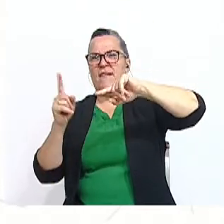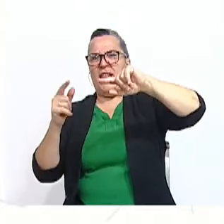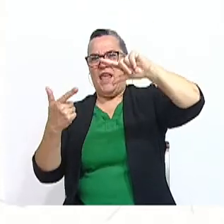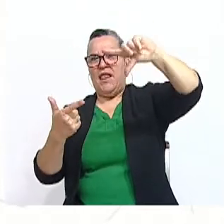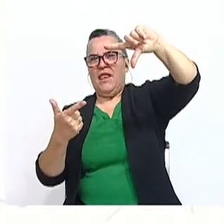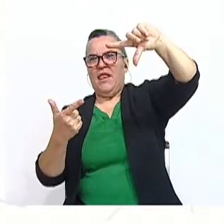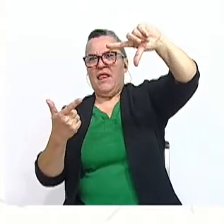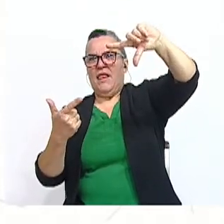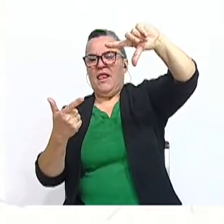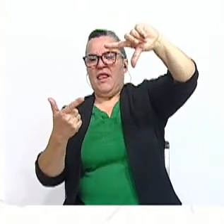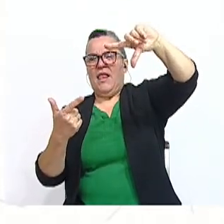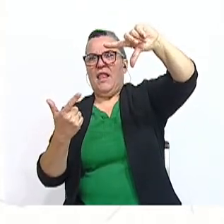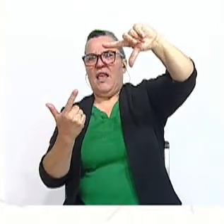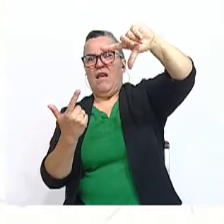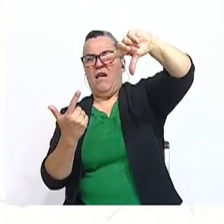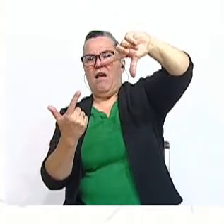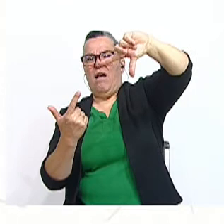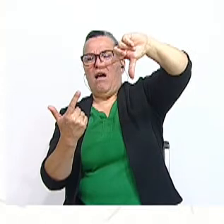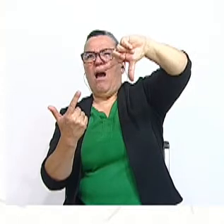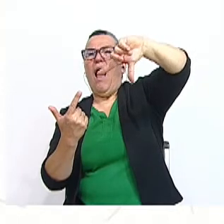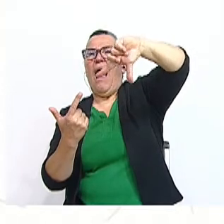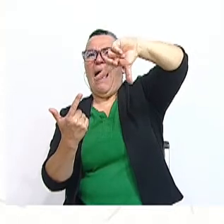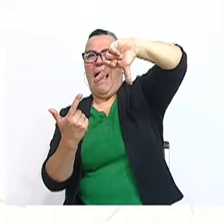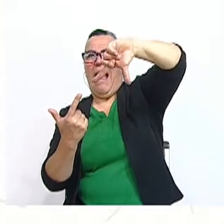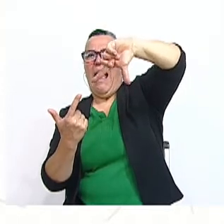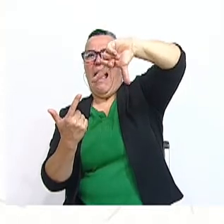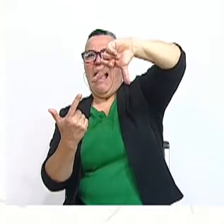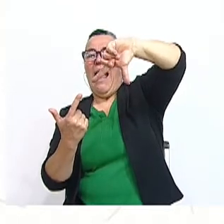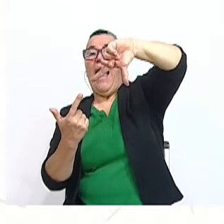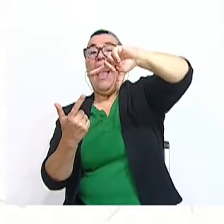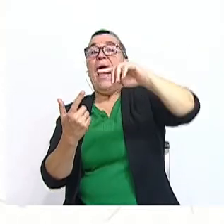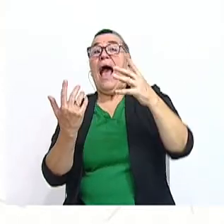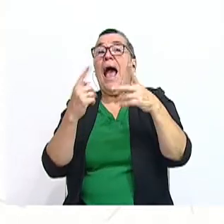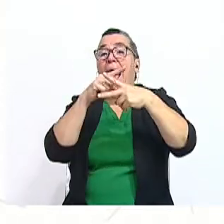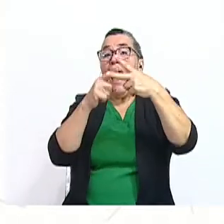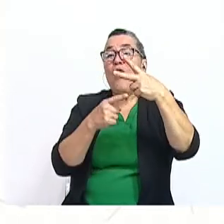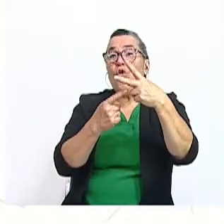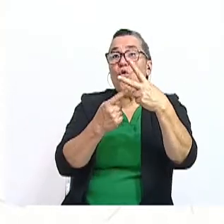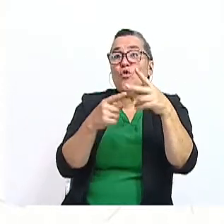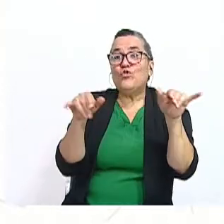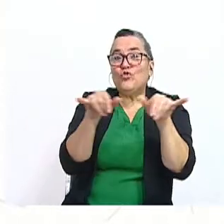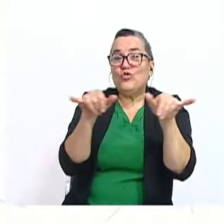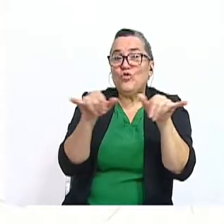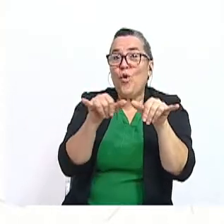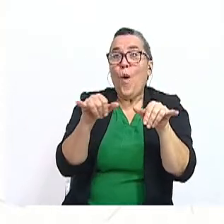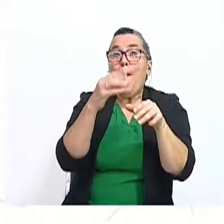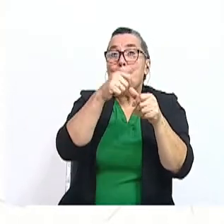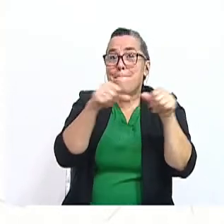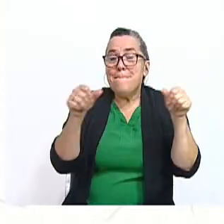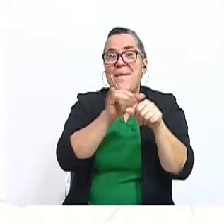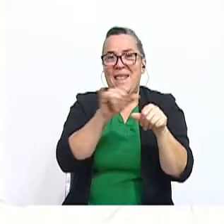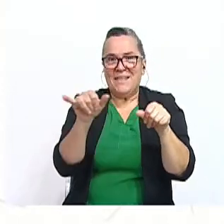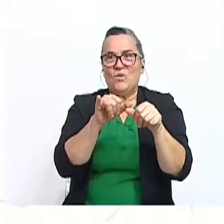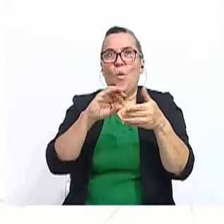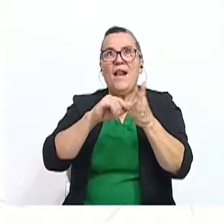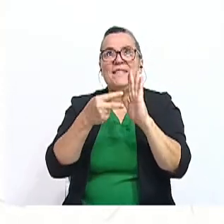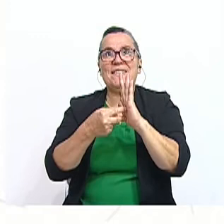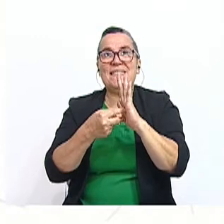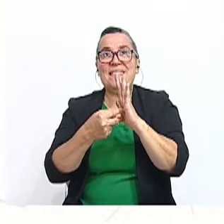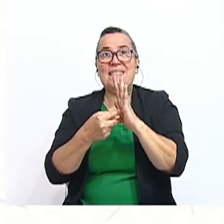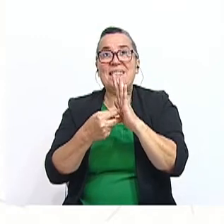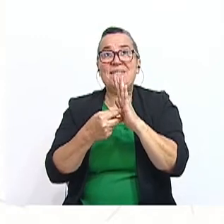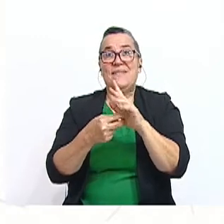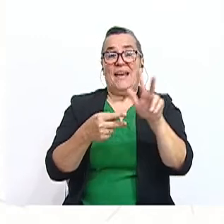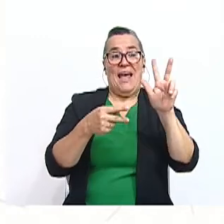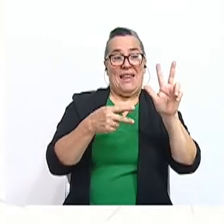recta transversal. Ah, estos ángulos son congruentes. Eso quiere decir que sus medidas son iguales. Entonces,